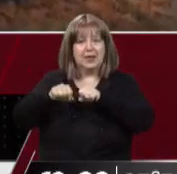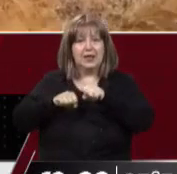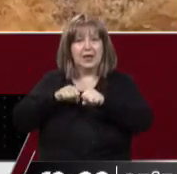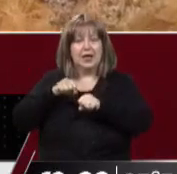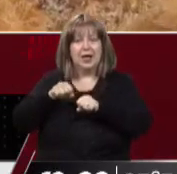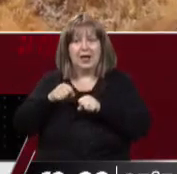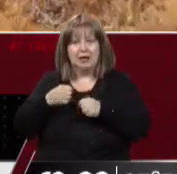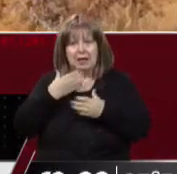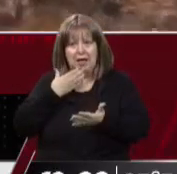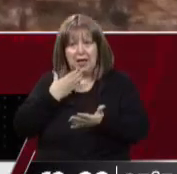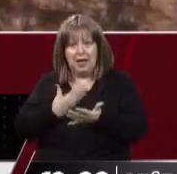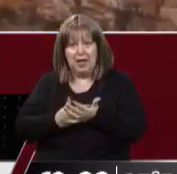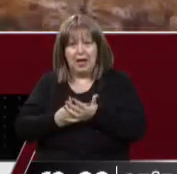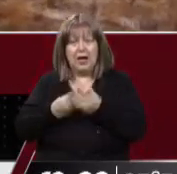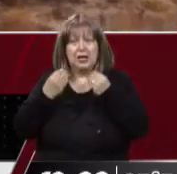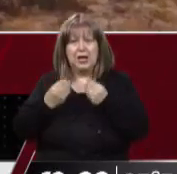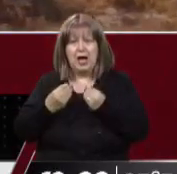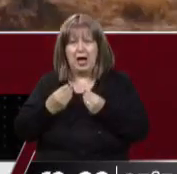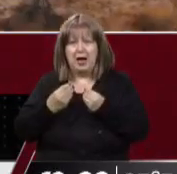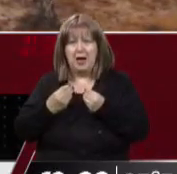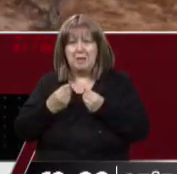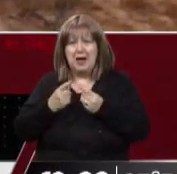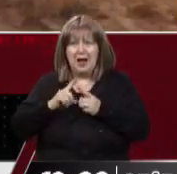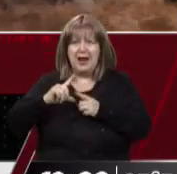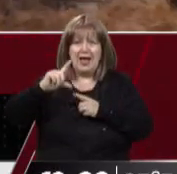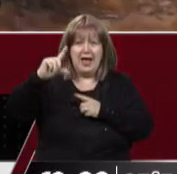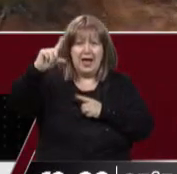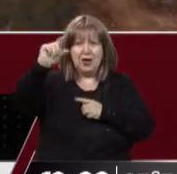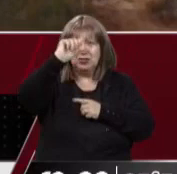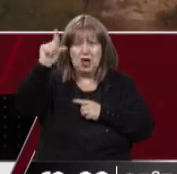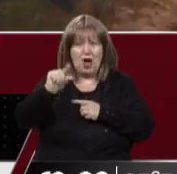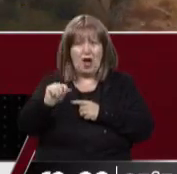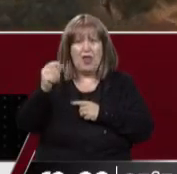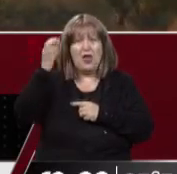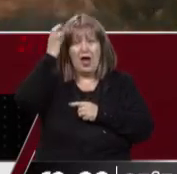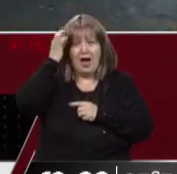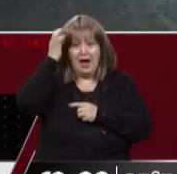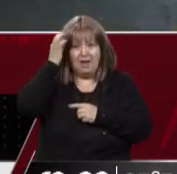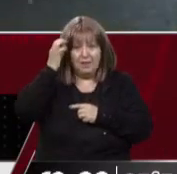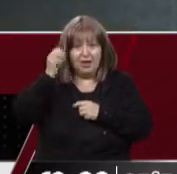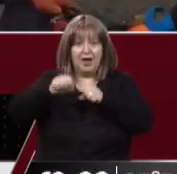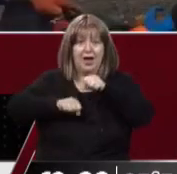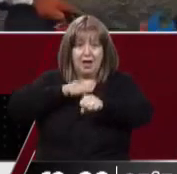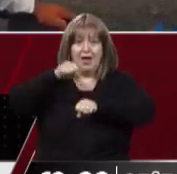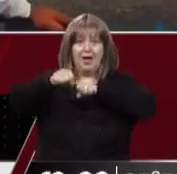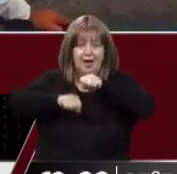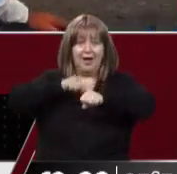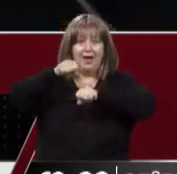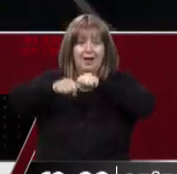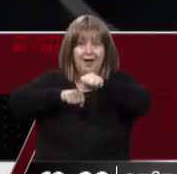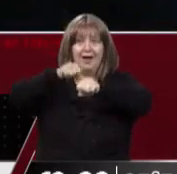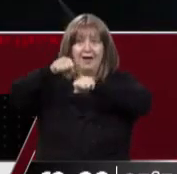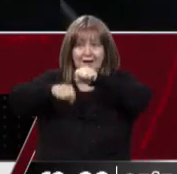teníamos que cruzar toda África y Medio Oriente. Ahí fue cuando decís, creo que estamos francés. Fuera por el principio, entonces, claro. El arranque. Ya no hay